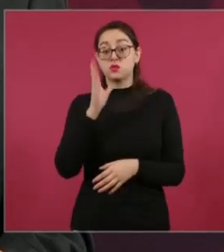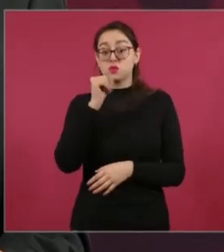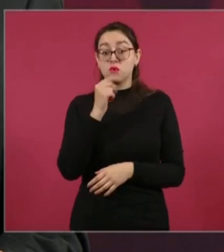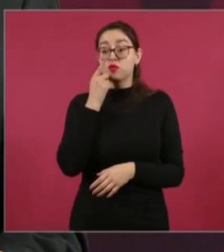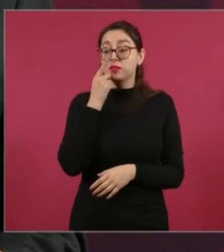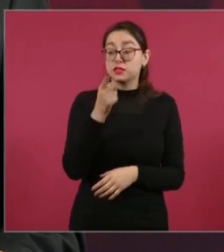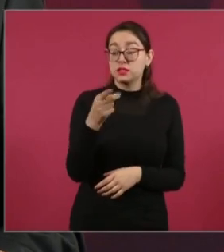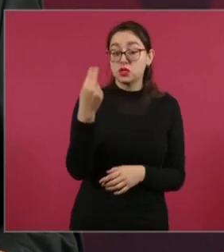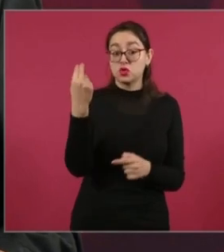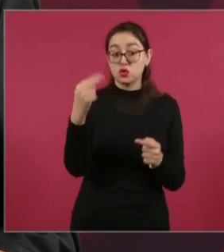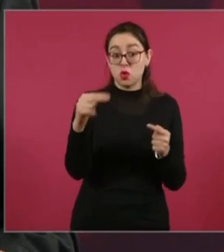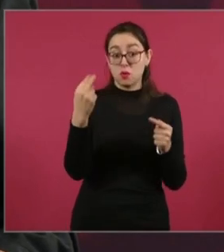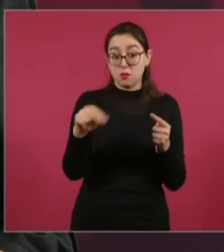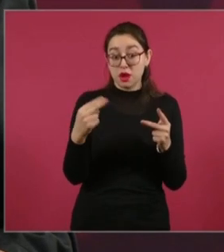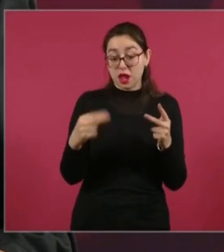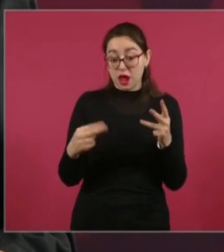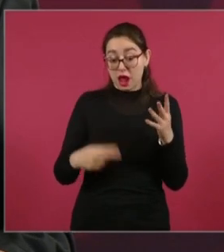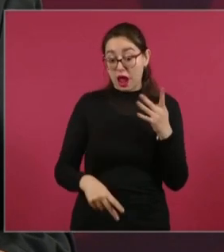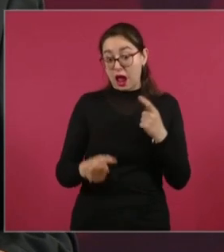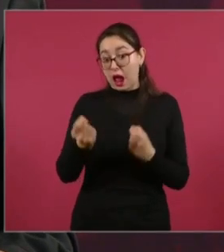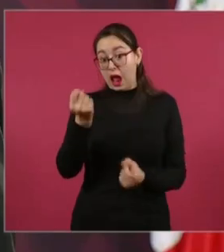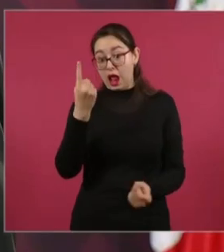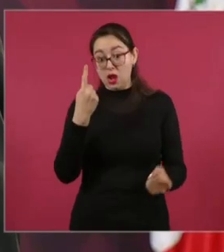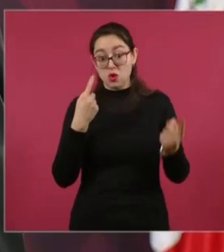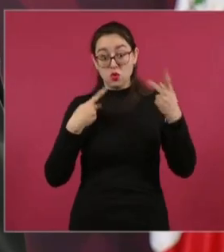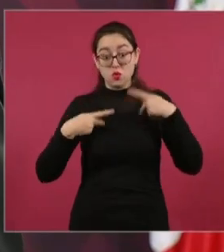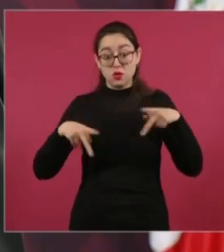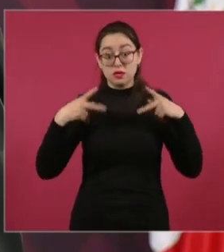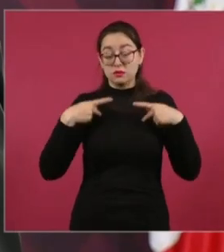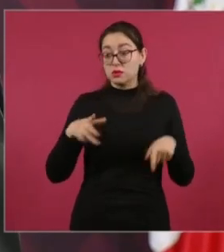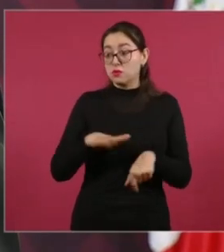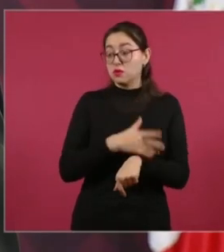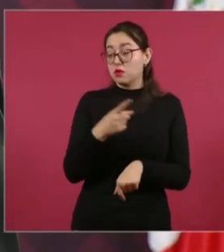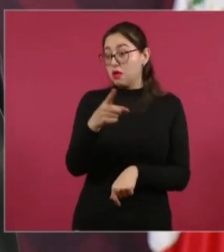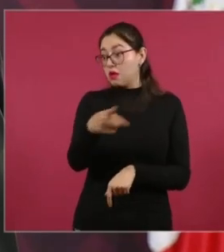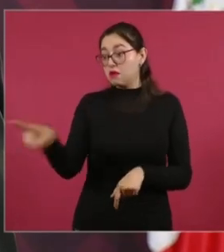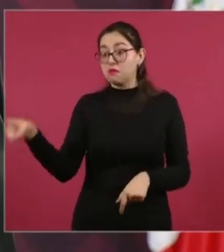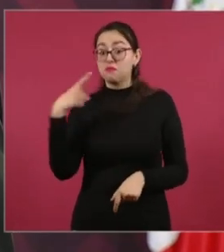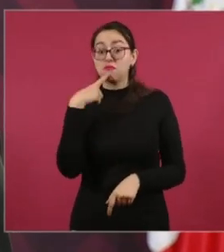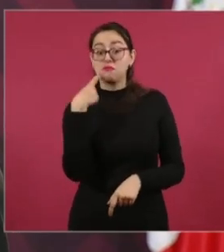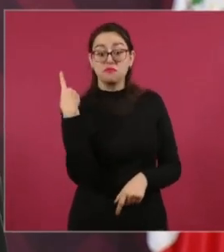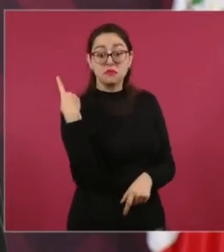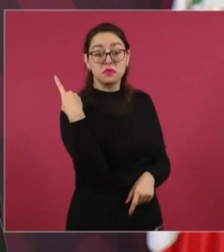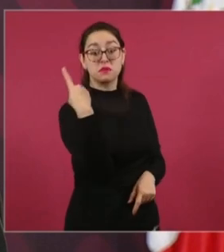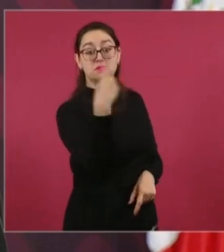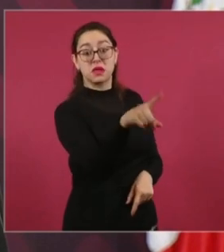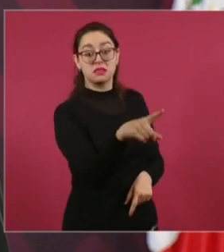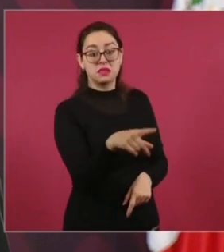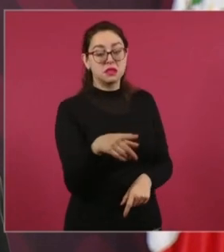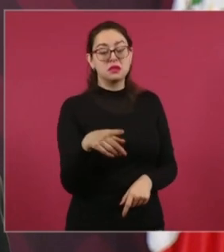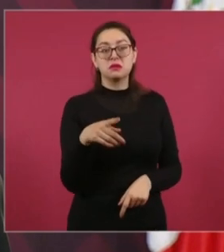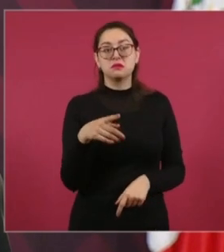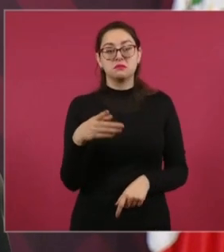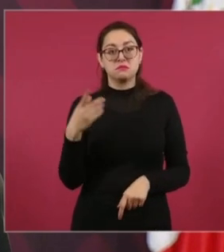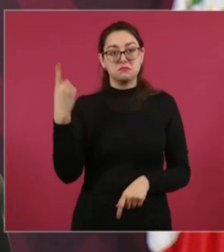hable de ellos. ya me quitaron hasta el derecho de réplica,